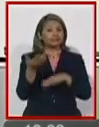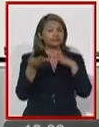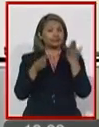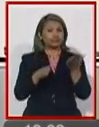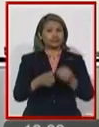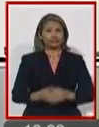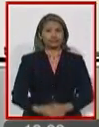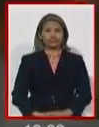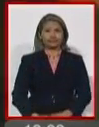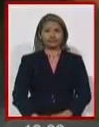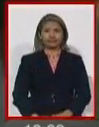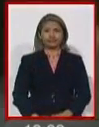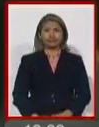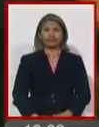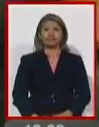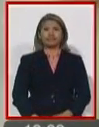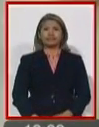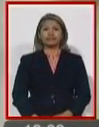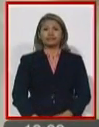suicidó.